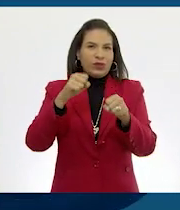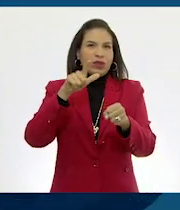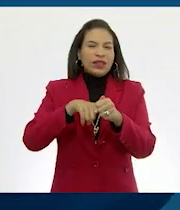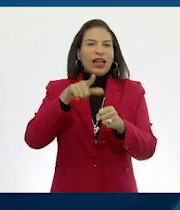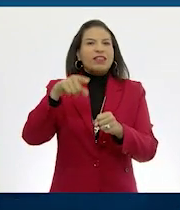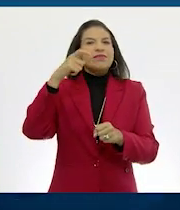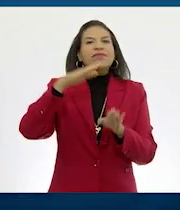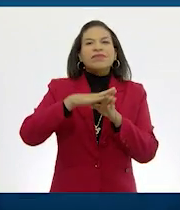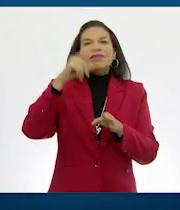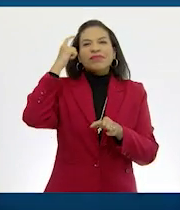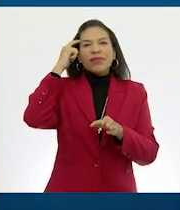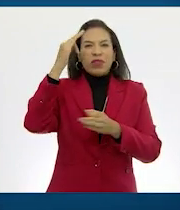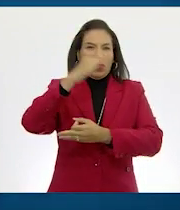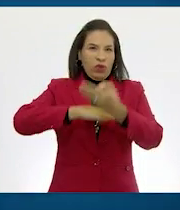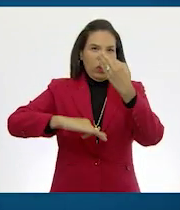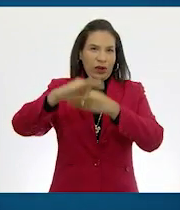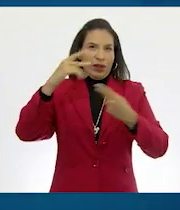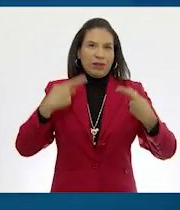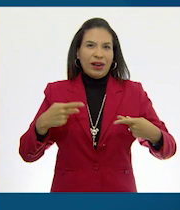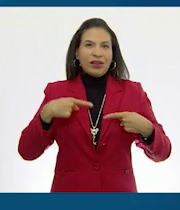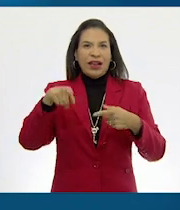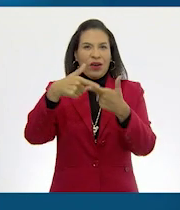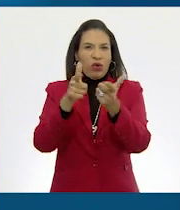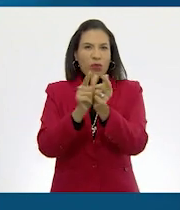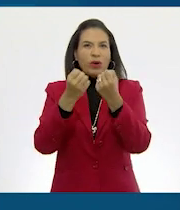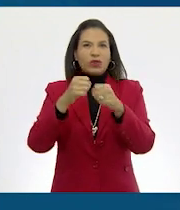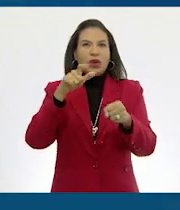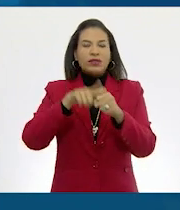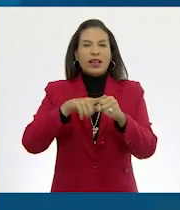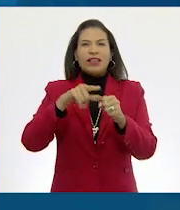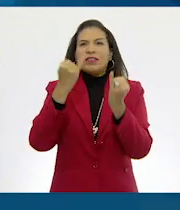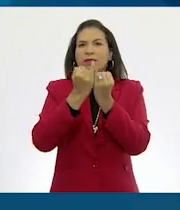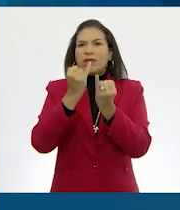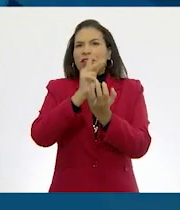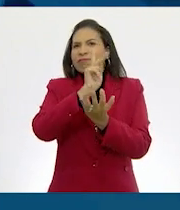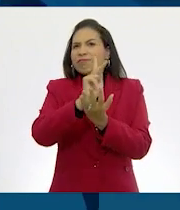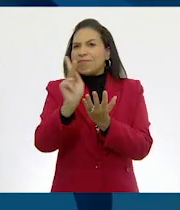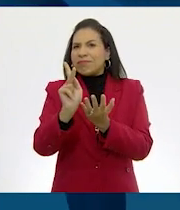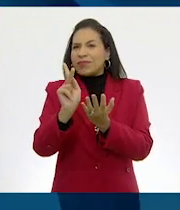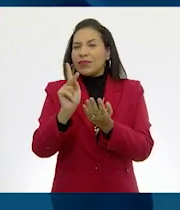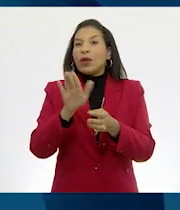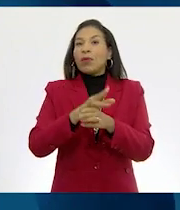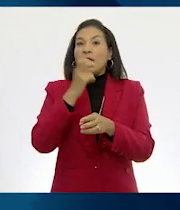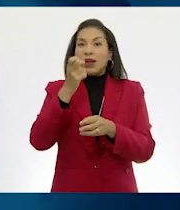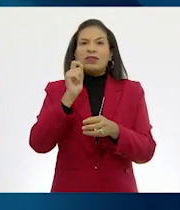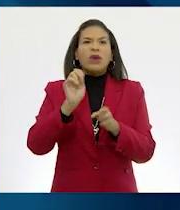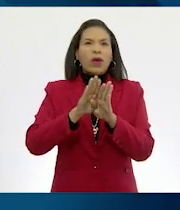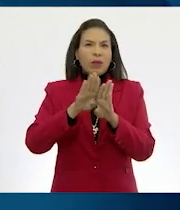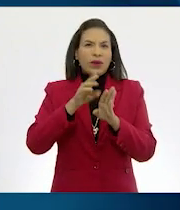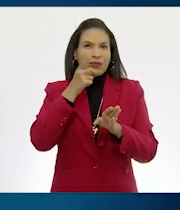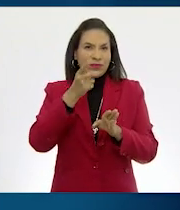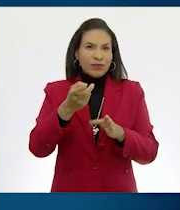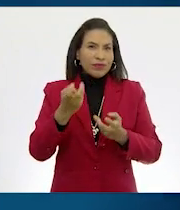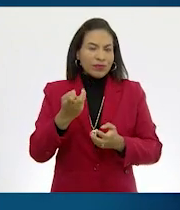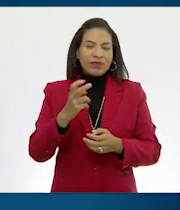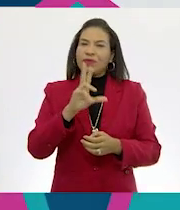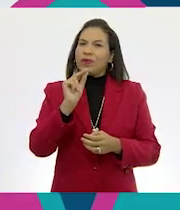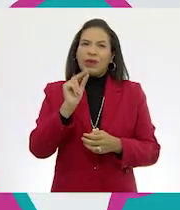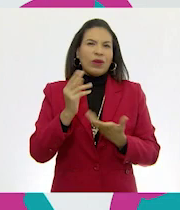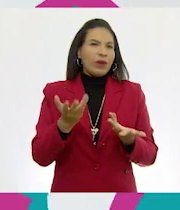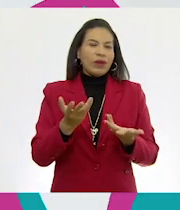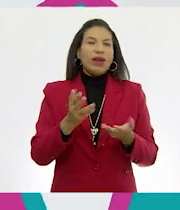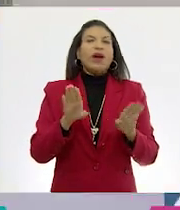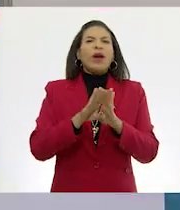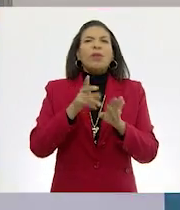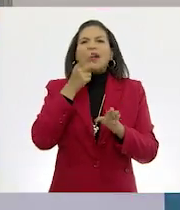que se piensa que todos los que pertenecen a ese grupo social son exactamente así. Pero eso no es a lo que nos referíamos. Más bien,